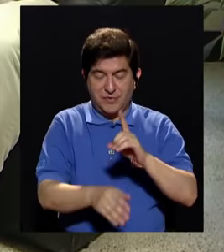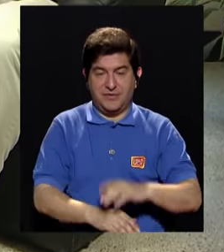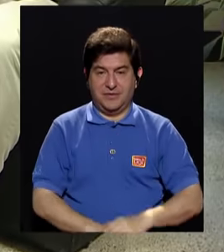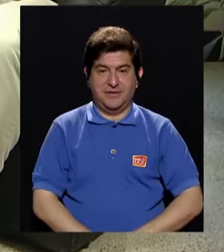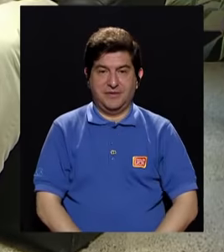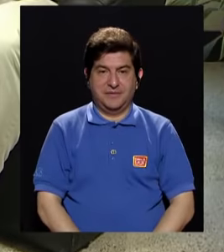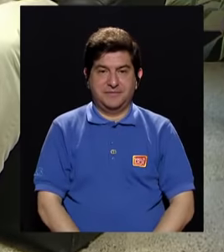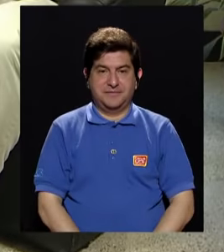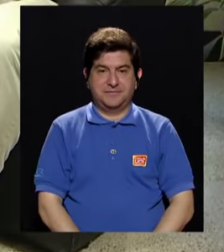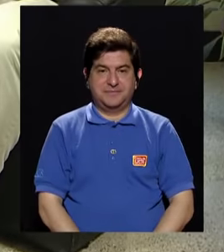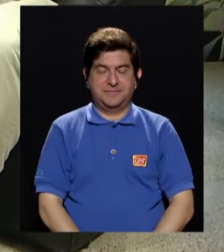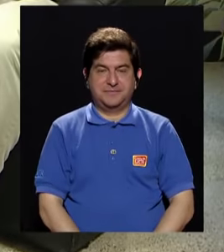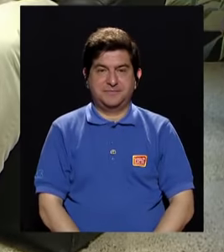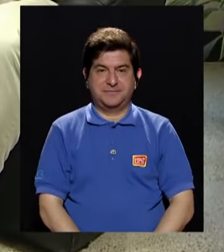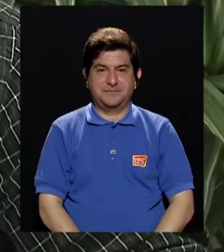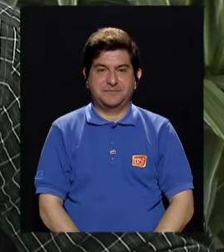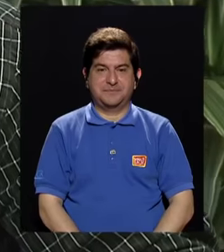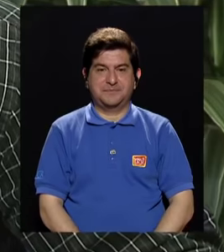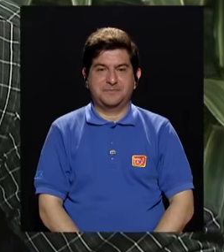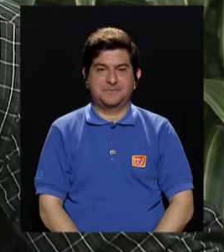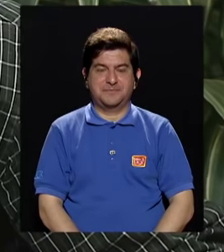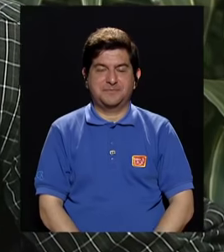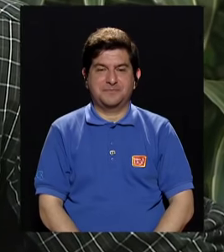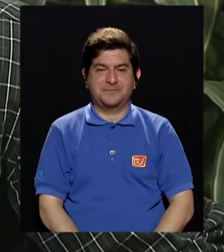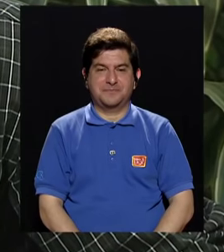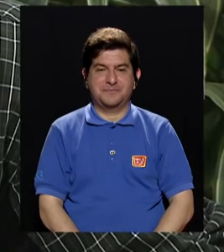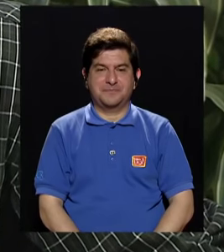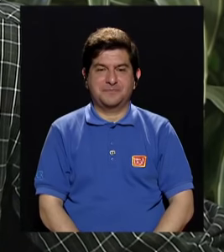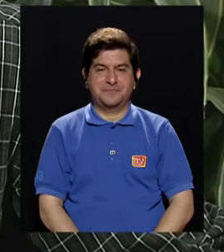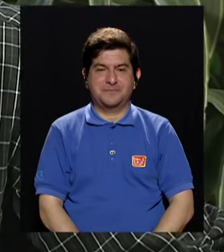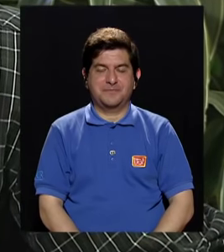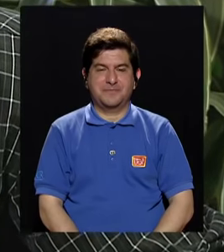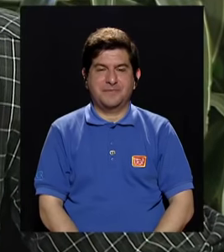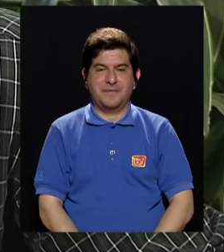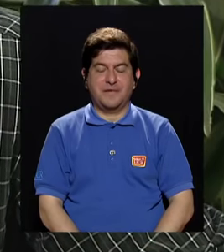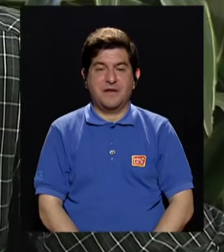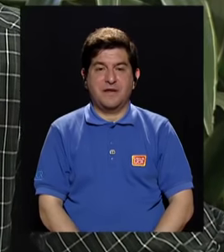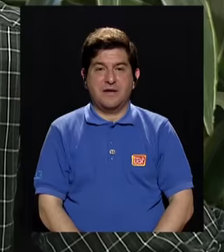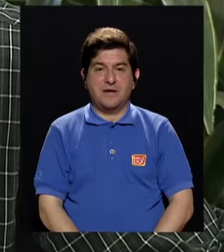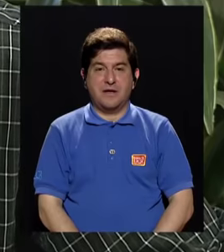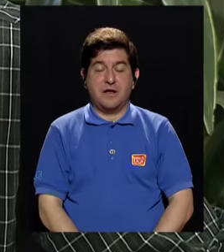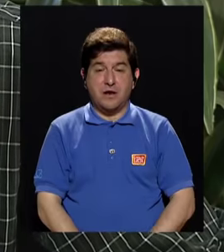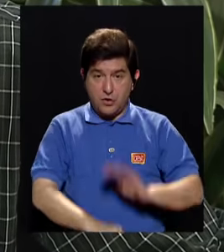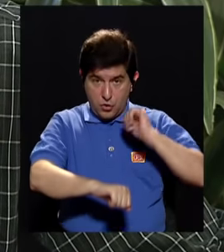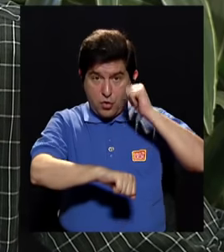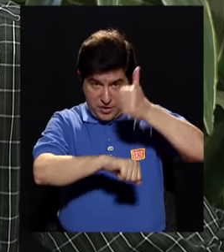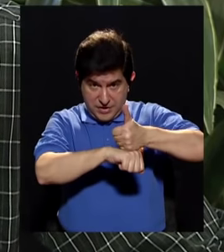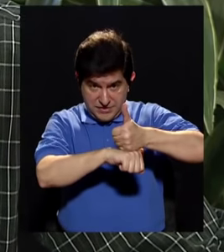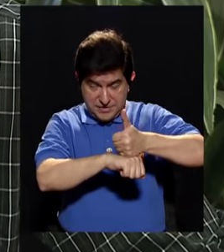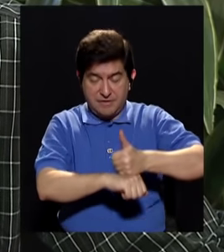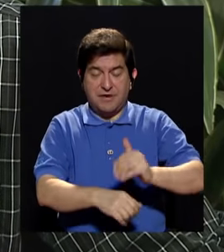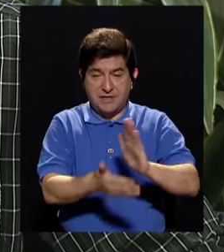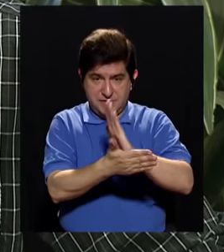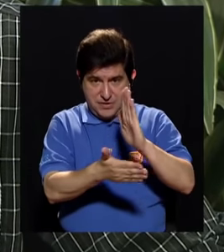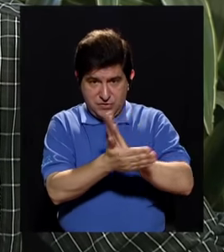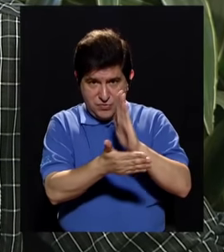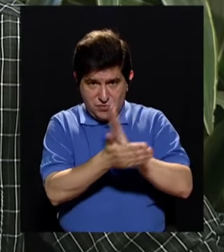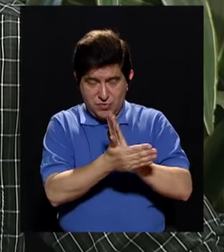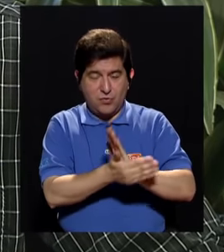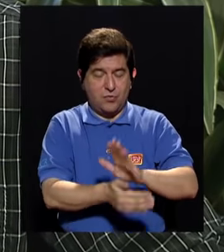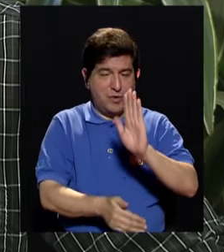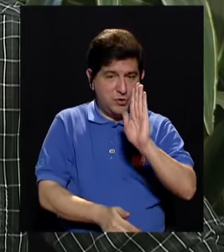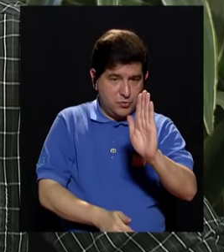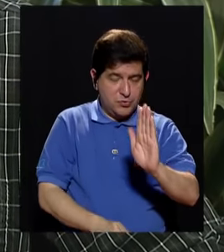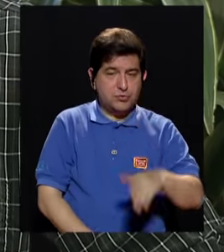eh eh tiene algún o sea es vinculante los dictámenes que que